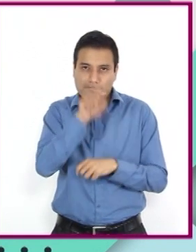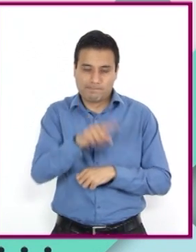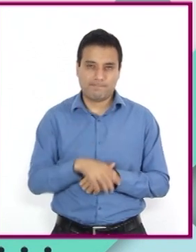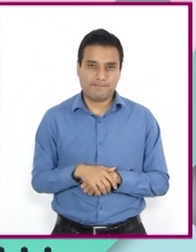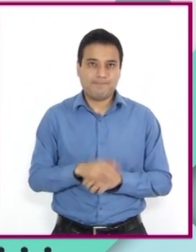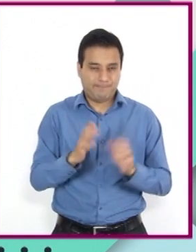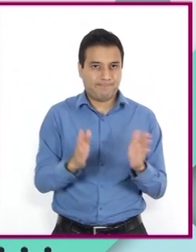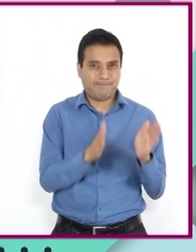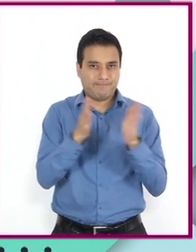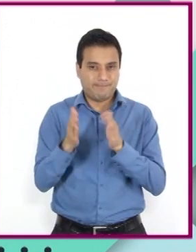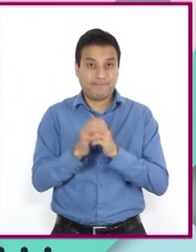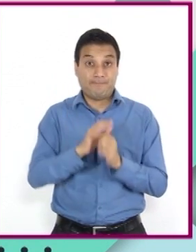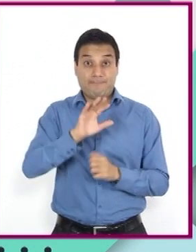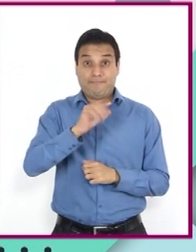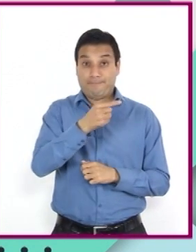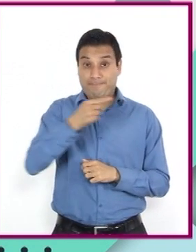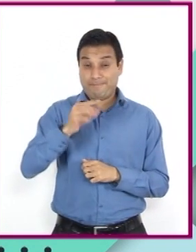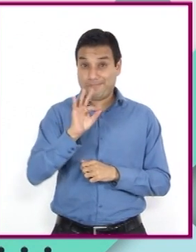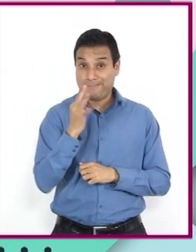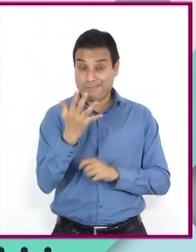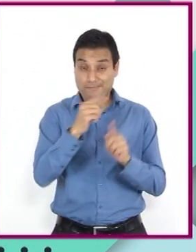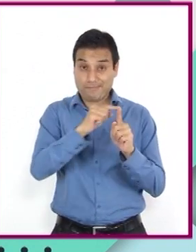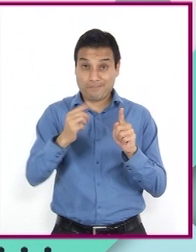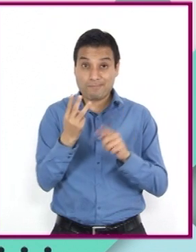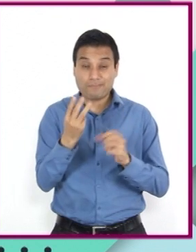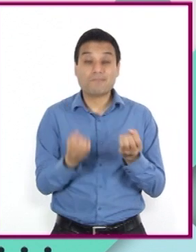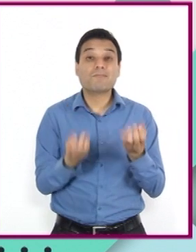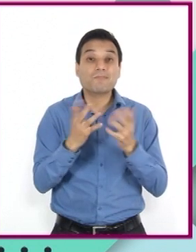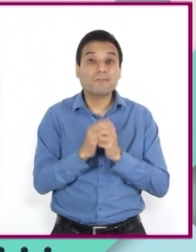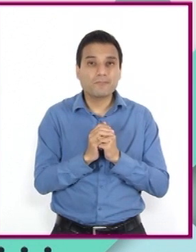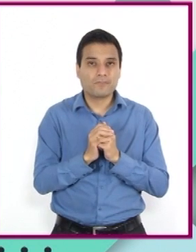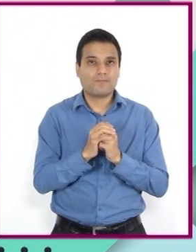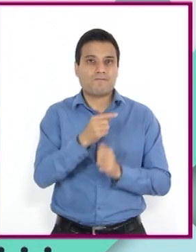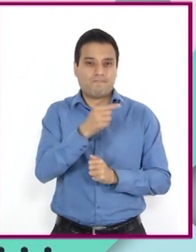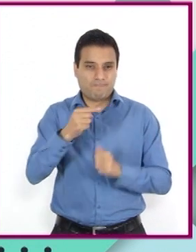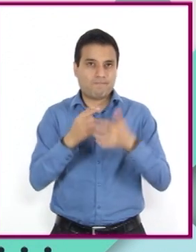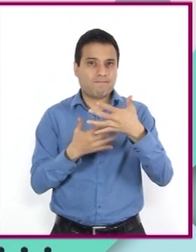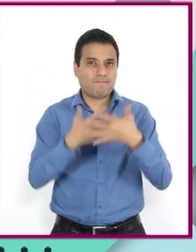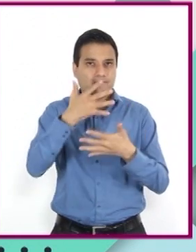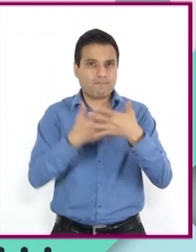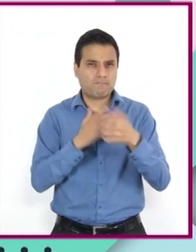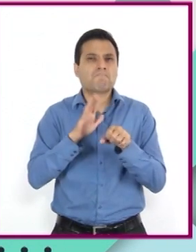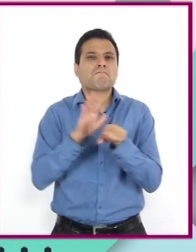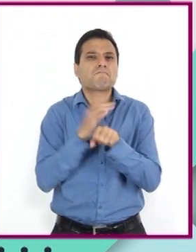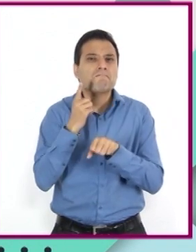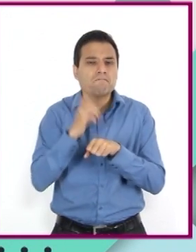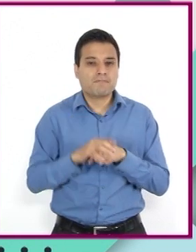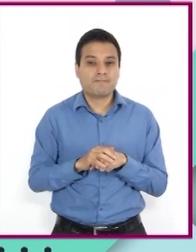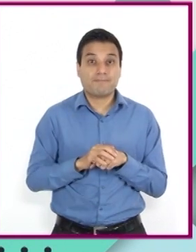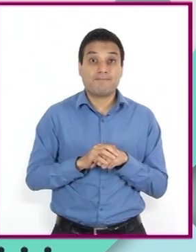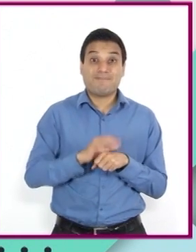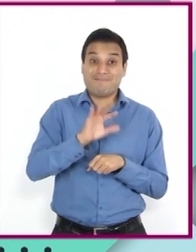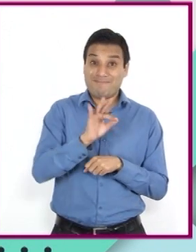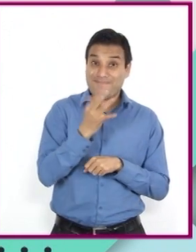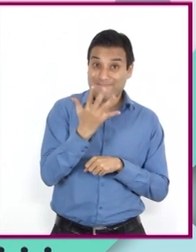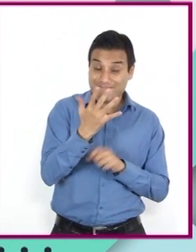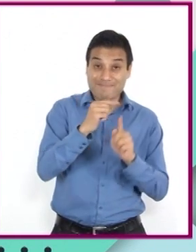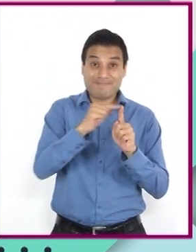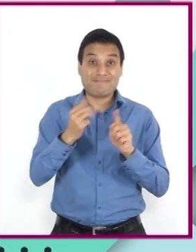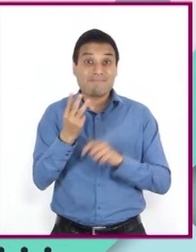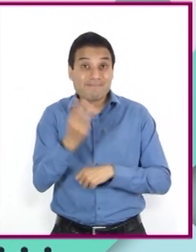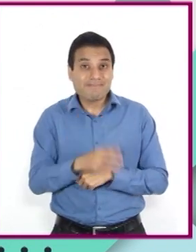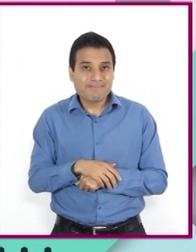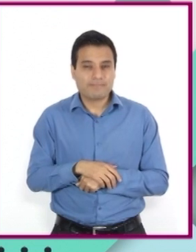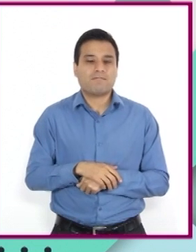Ahora, 45 negativo entre 3 es igual a 15 negativo, porque 45 entre 3 es